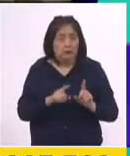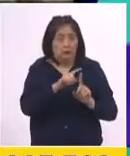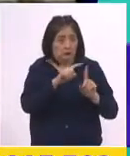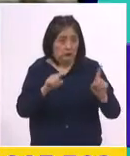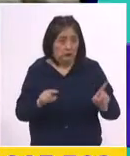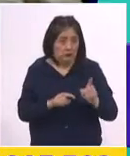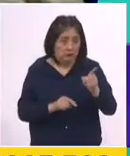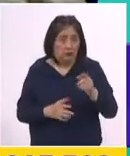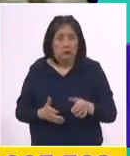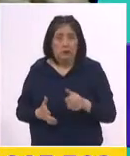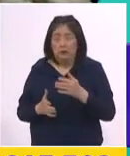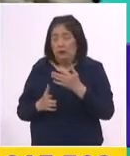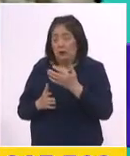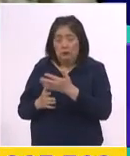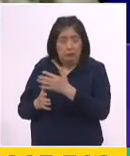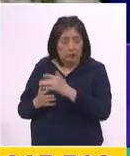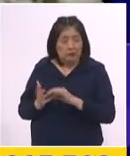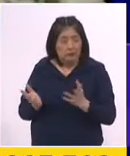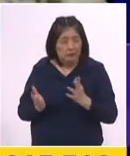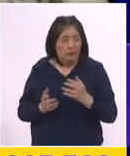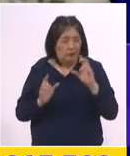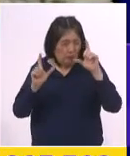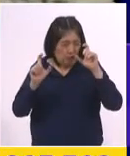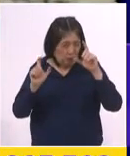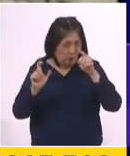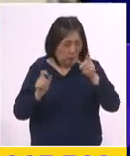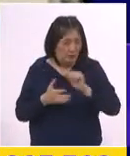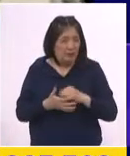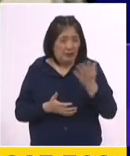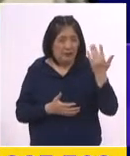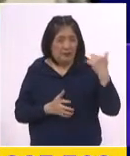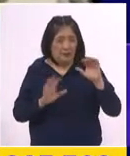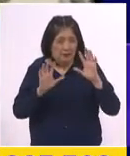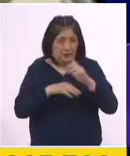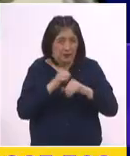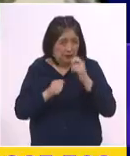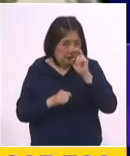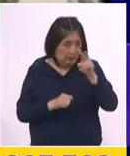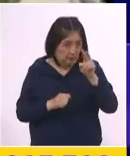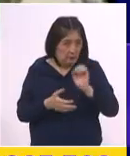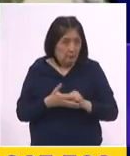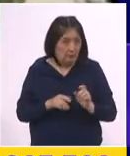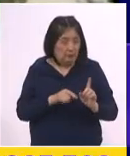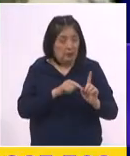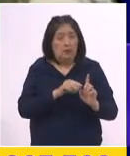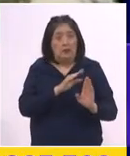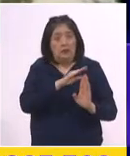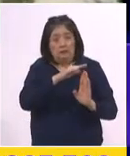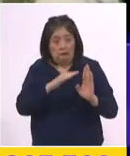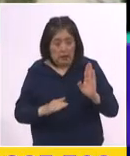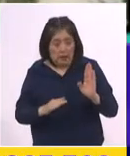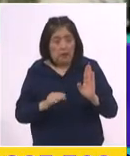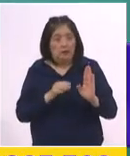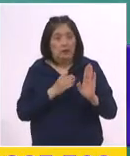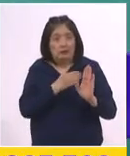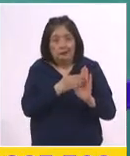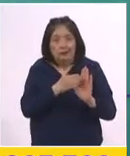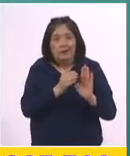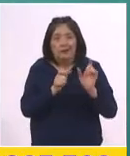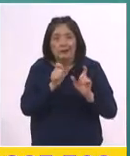estas fotografías del terremoto de Pisco hace 10 años. En las imágenes se aprecian las paredes que formaron espacios que protegieron a las